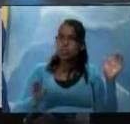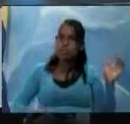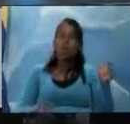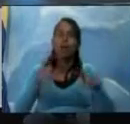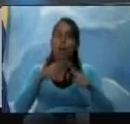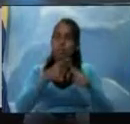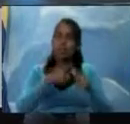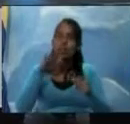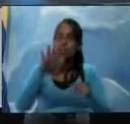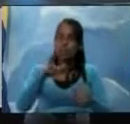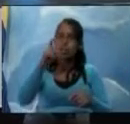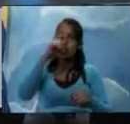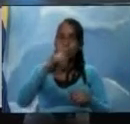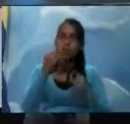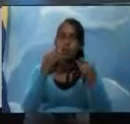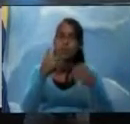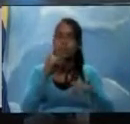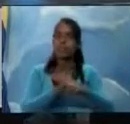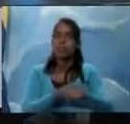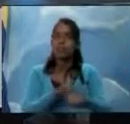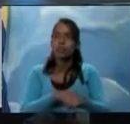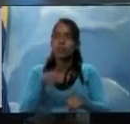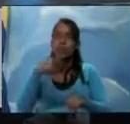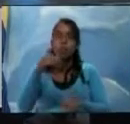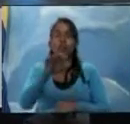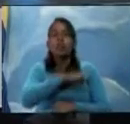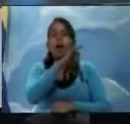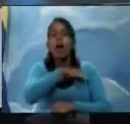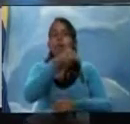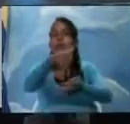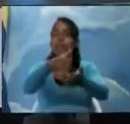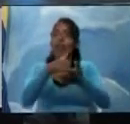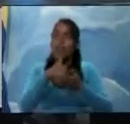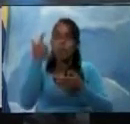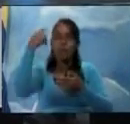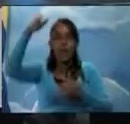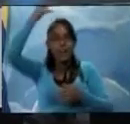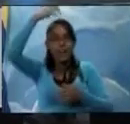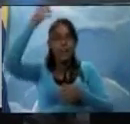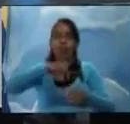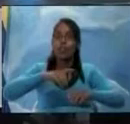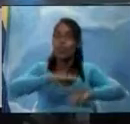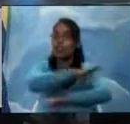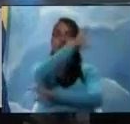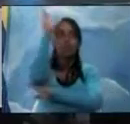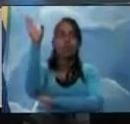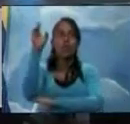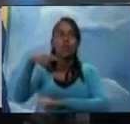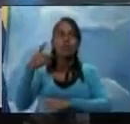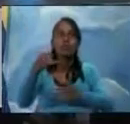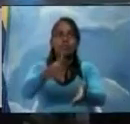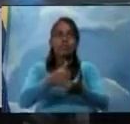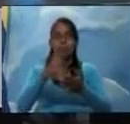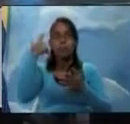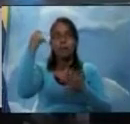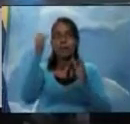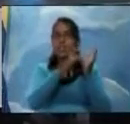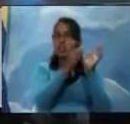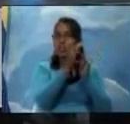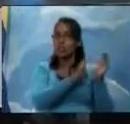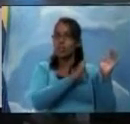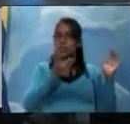en el Evangelio, bastante tiempo. ¿Y cuántas almas te has ganado para el reino de los cielos? ¿Cuánto te has ganado para